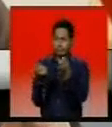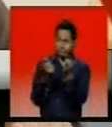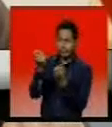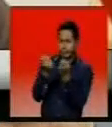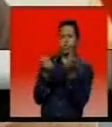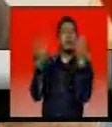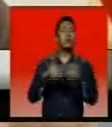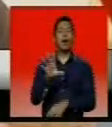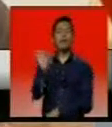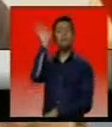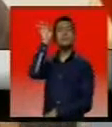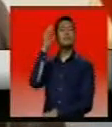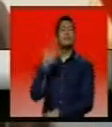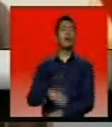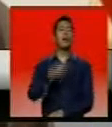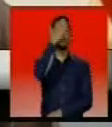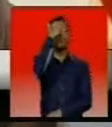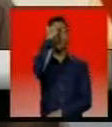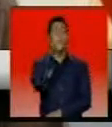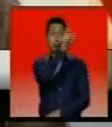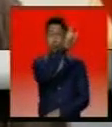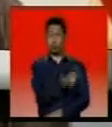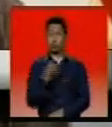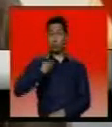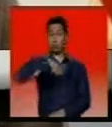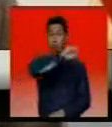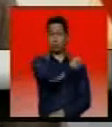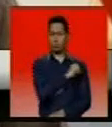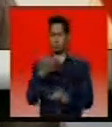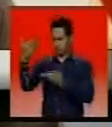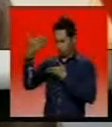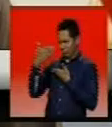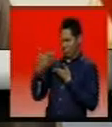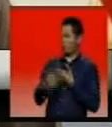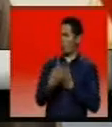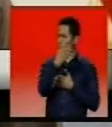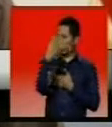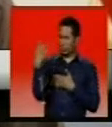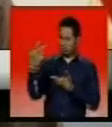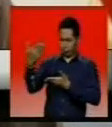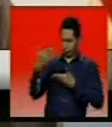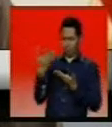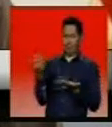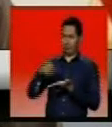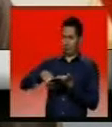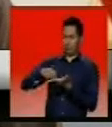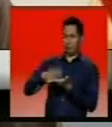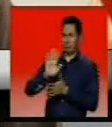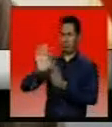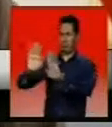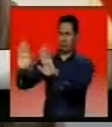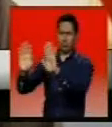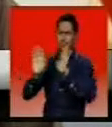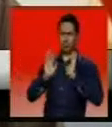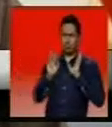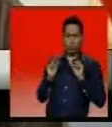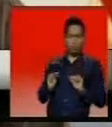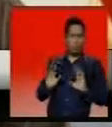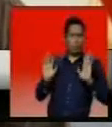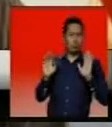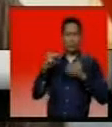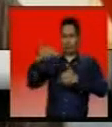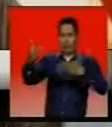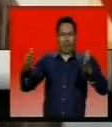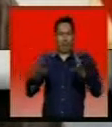razón de que los migrantes se negaban a firmar la documentación de retiro físico del puerto de un